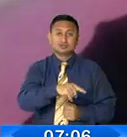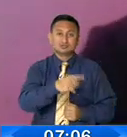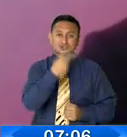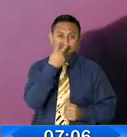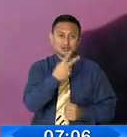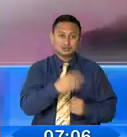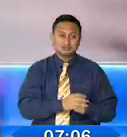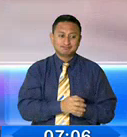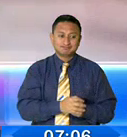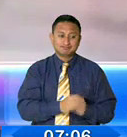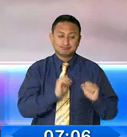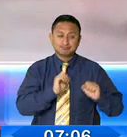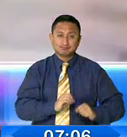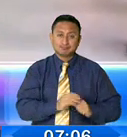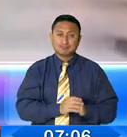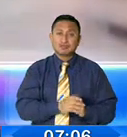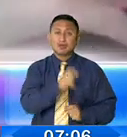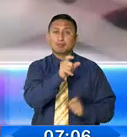atraer